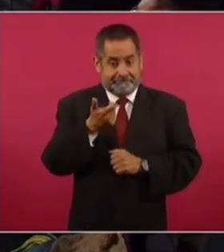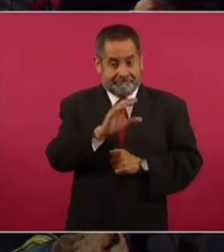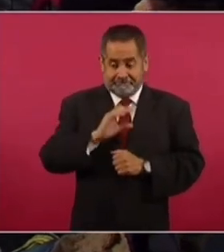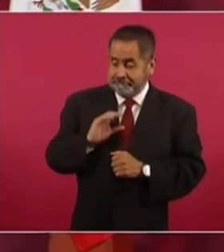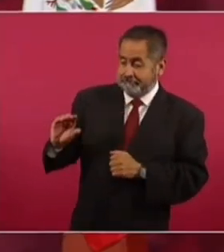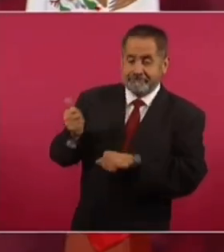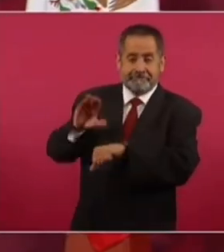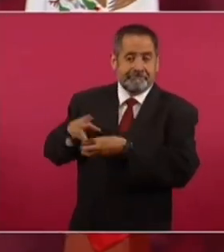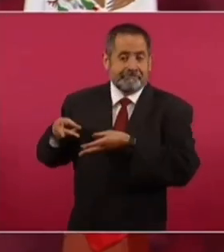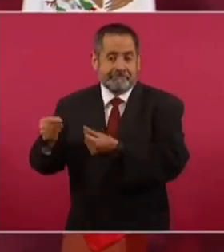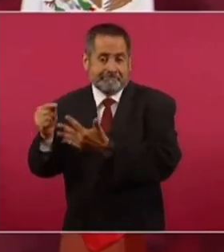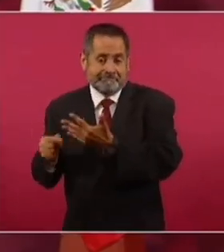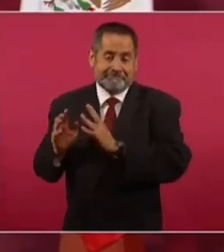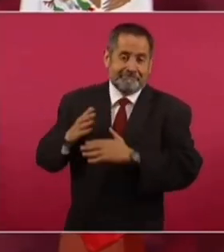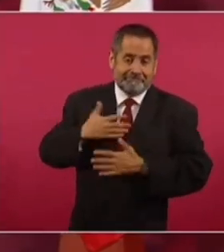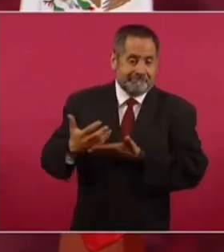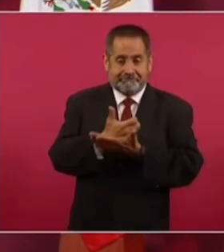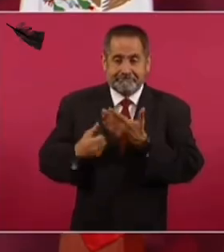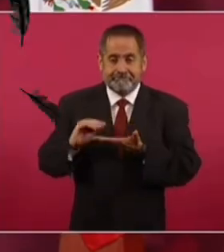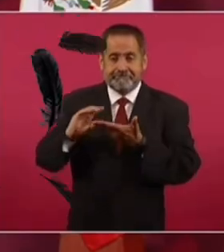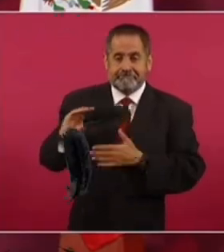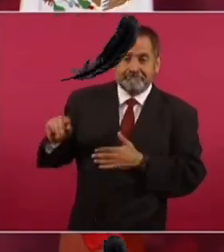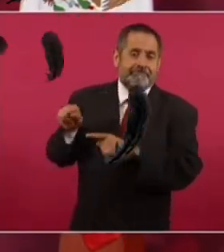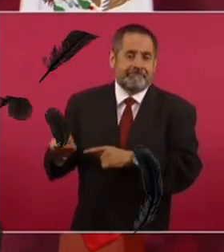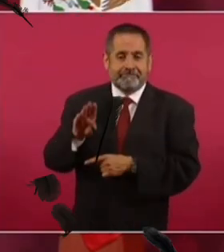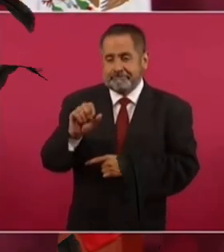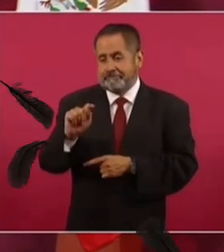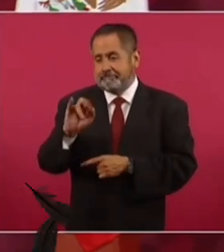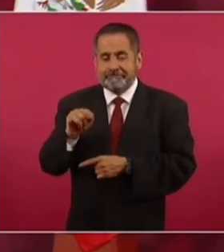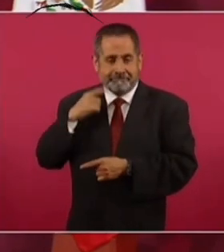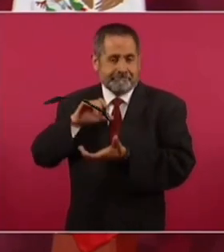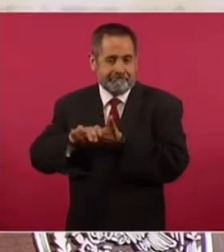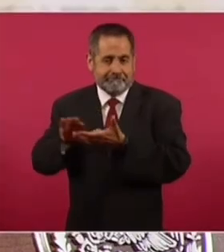mis ingresos, es Beatriz.